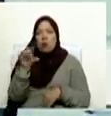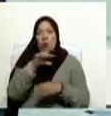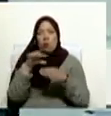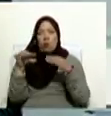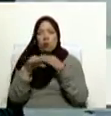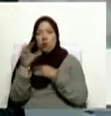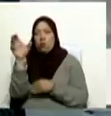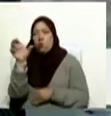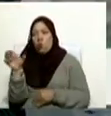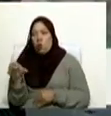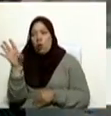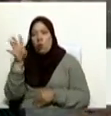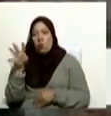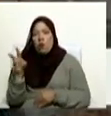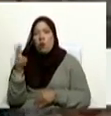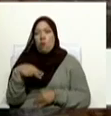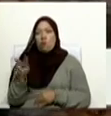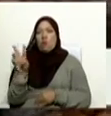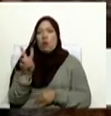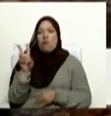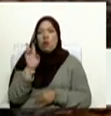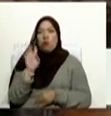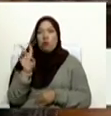República bolivariana de